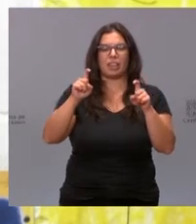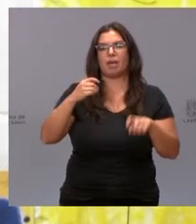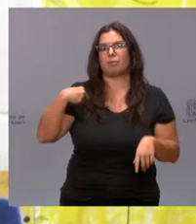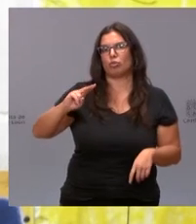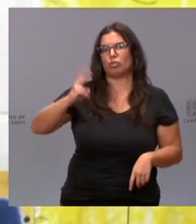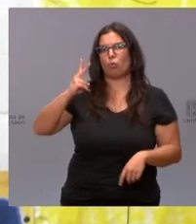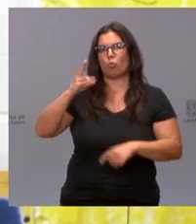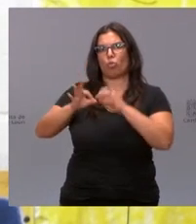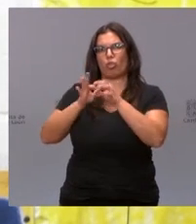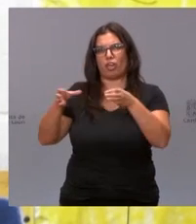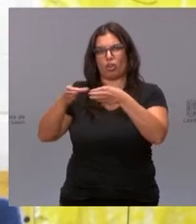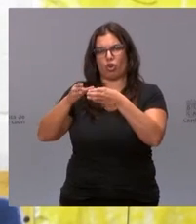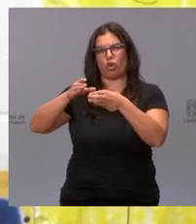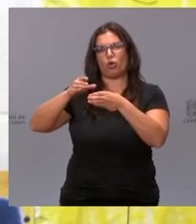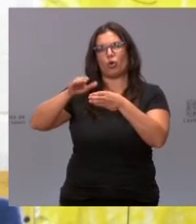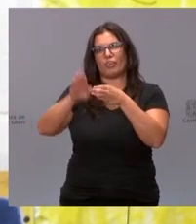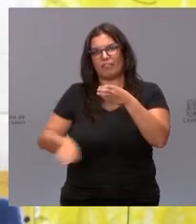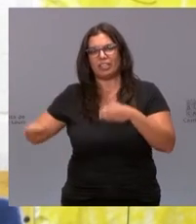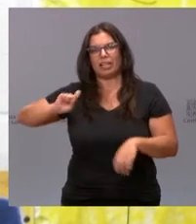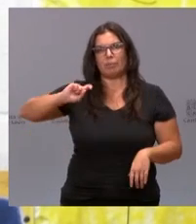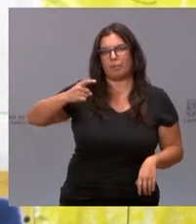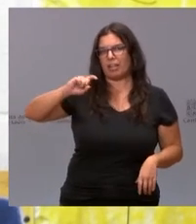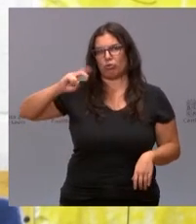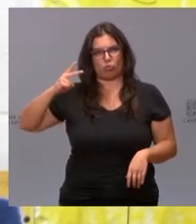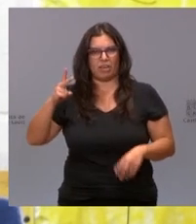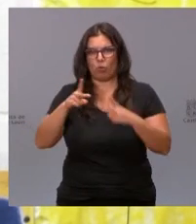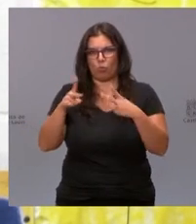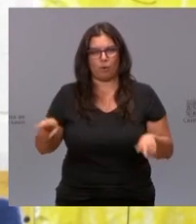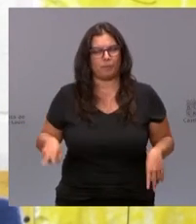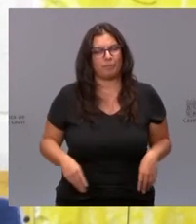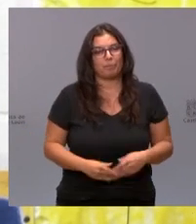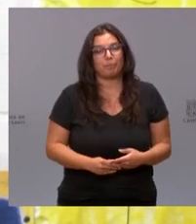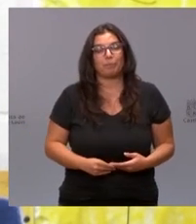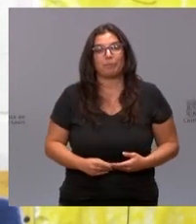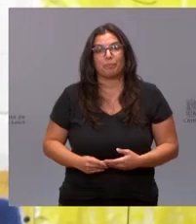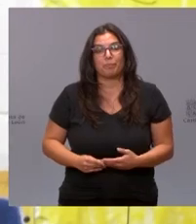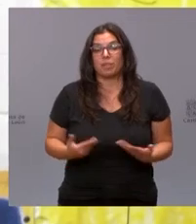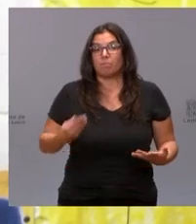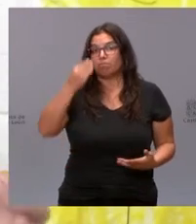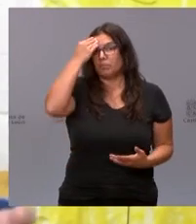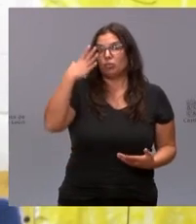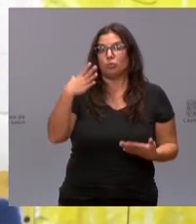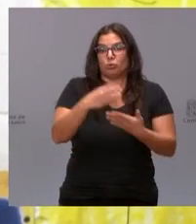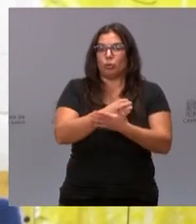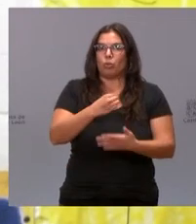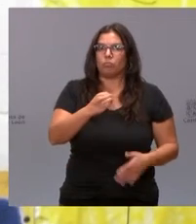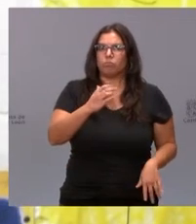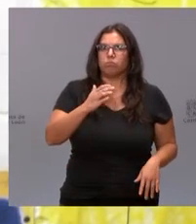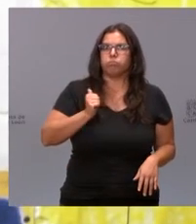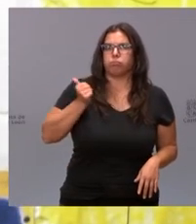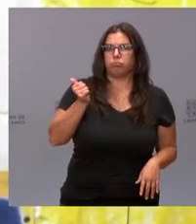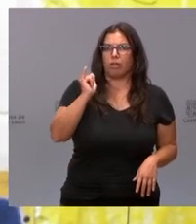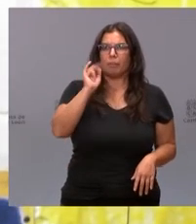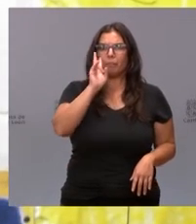infantil, primaria y secundaria. Creo que todos tenemos la posibilidad de